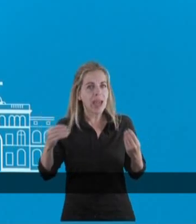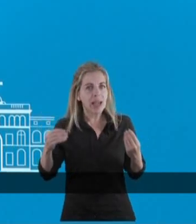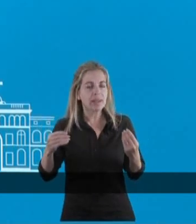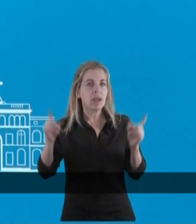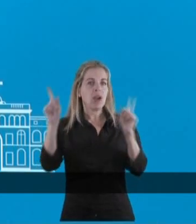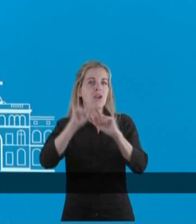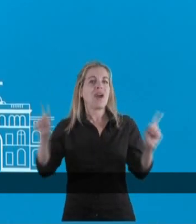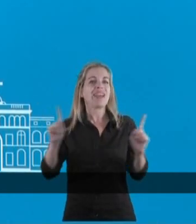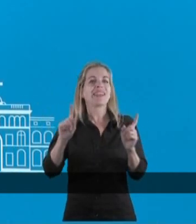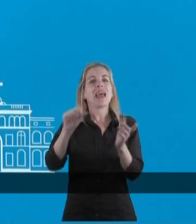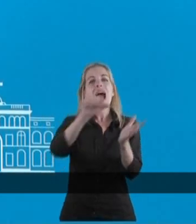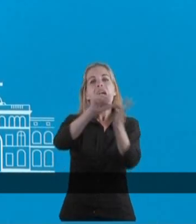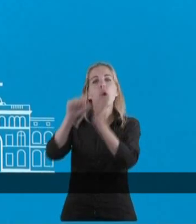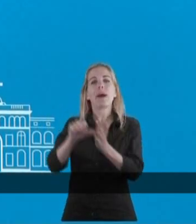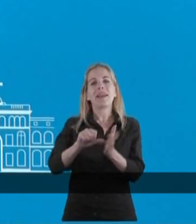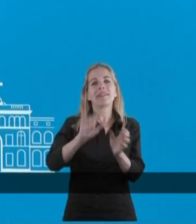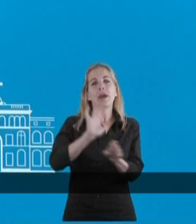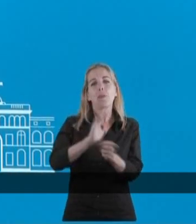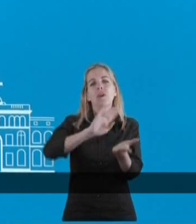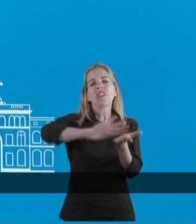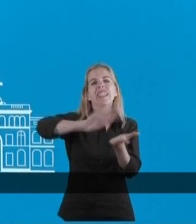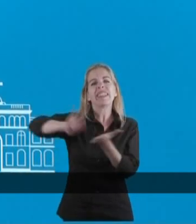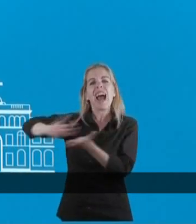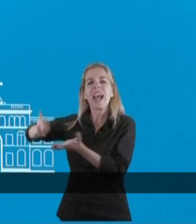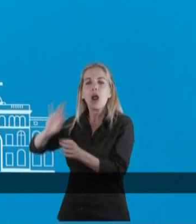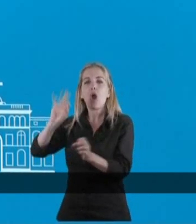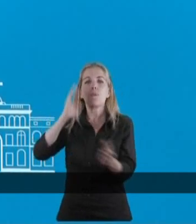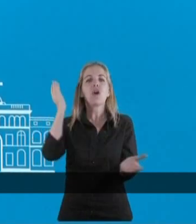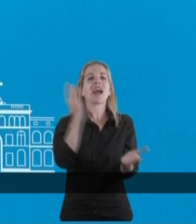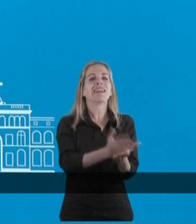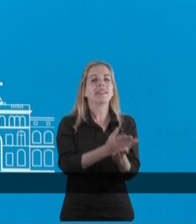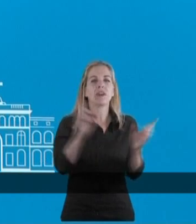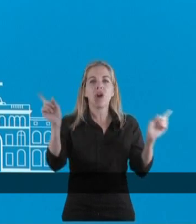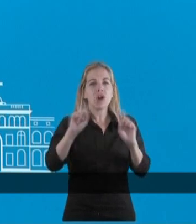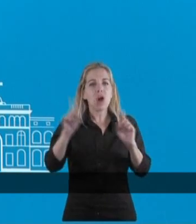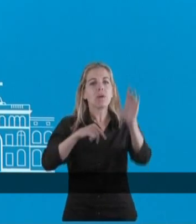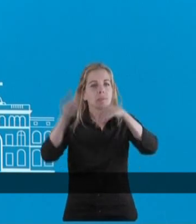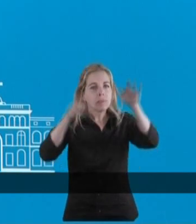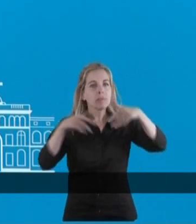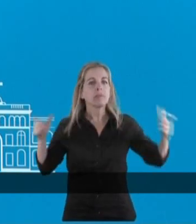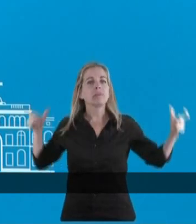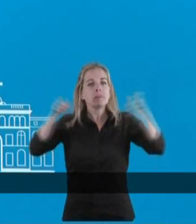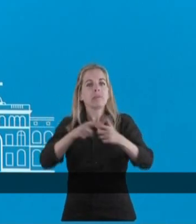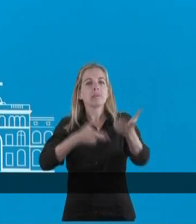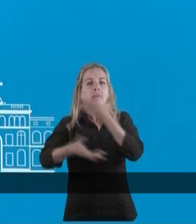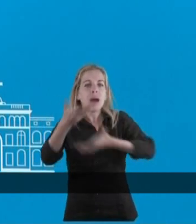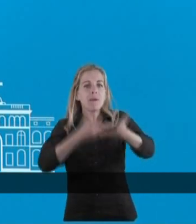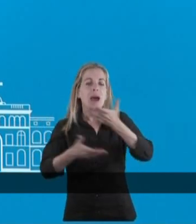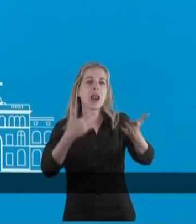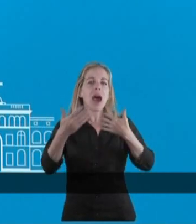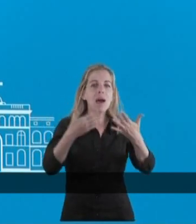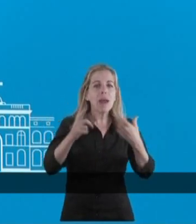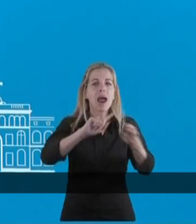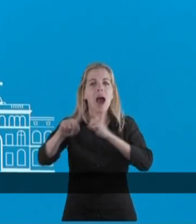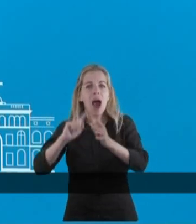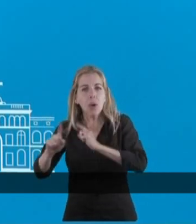los países o castigándolos como se solucionan, sino sentándolos en una mesa de negociación y de mutua cooperación para que todos